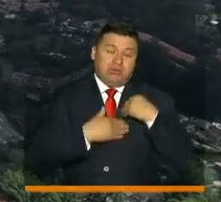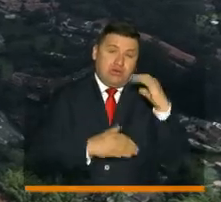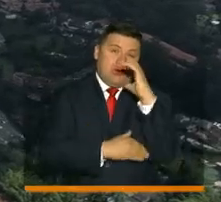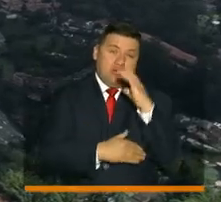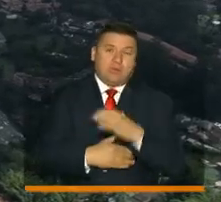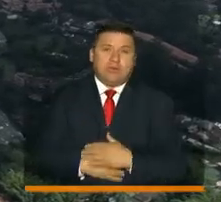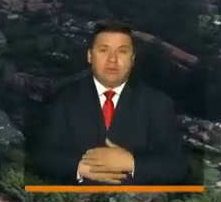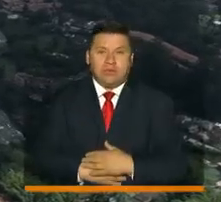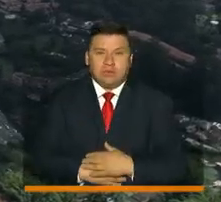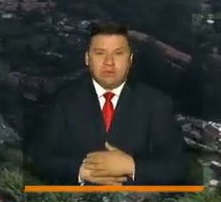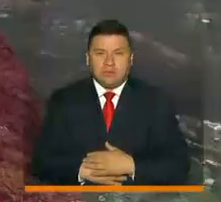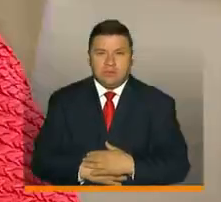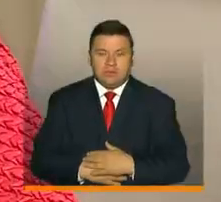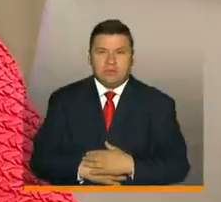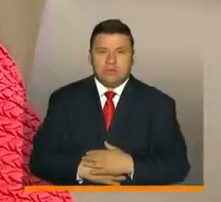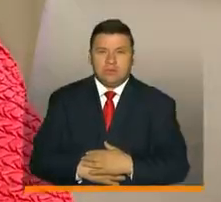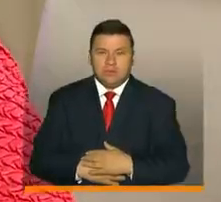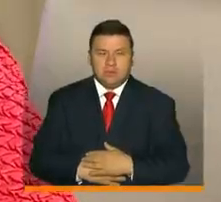país.